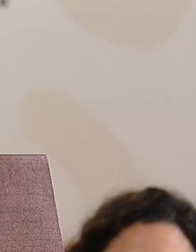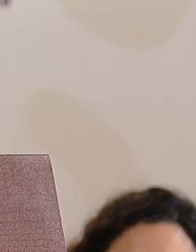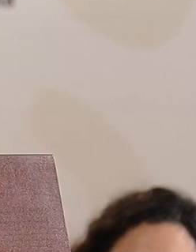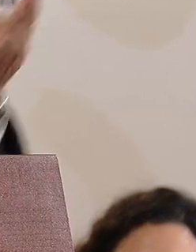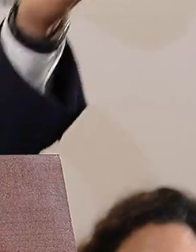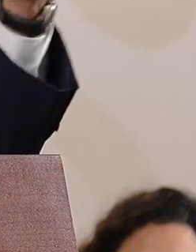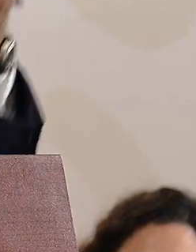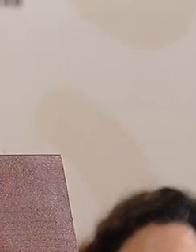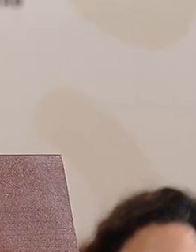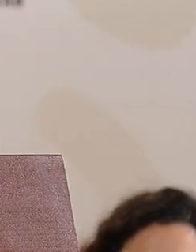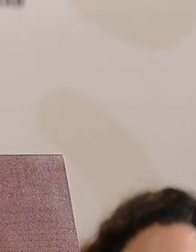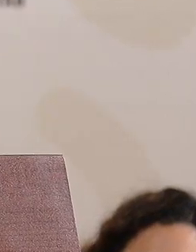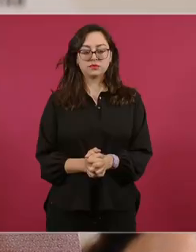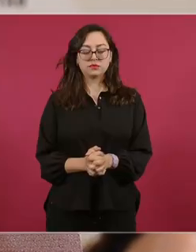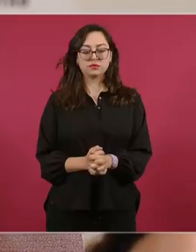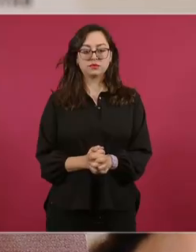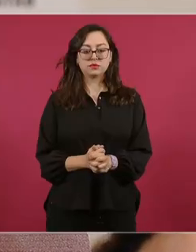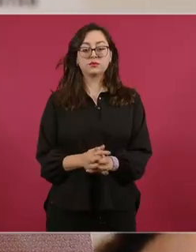de esto,